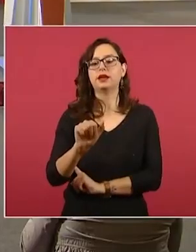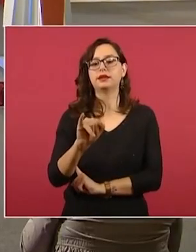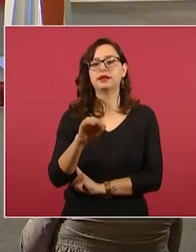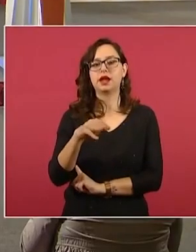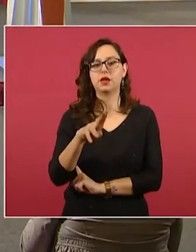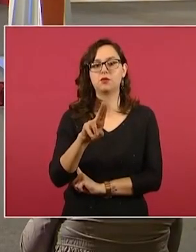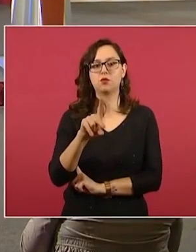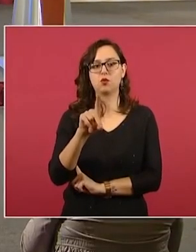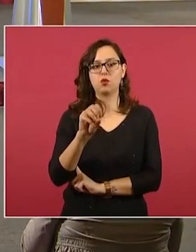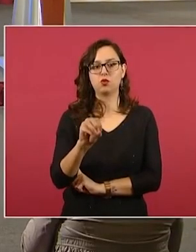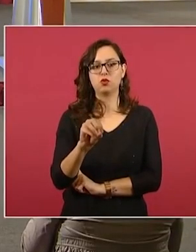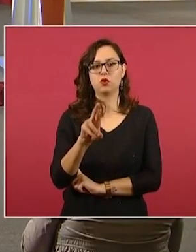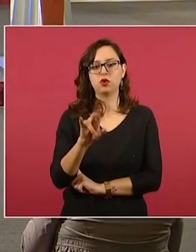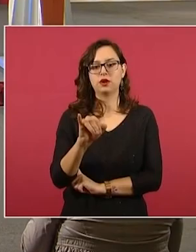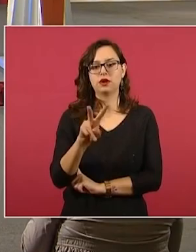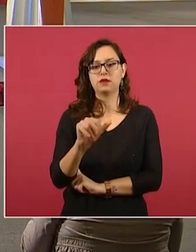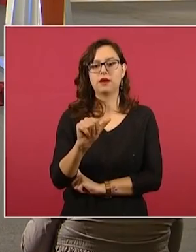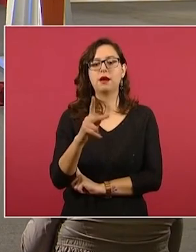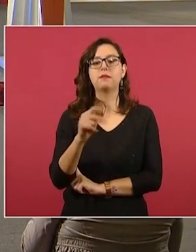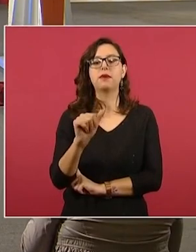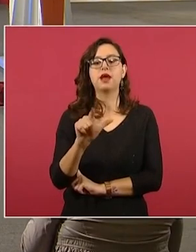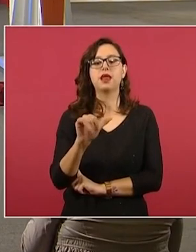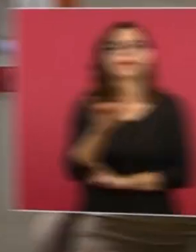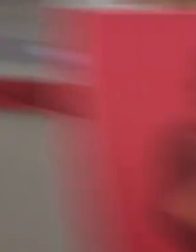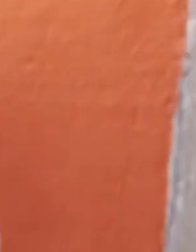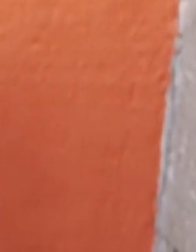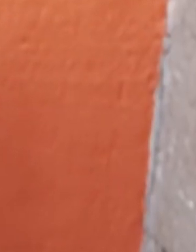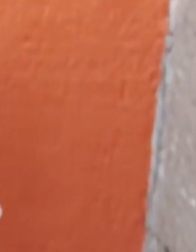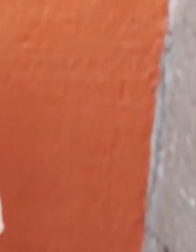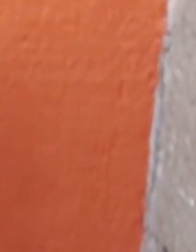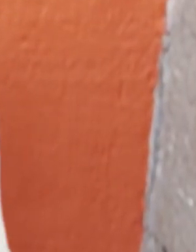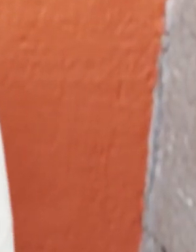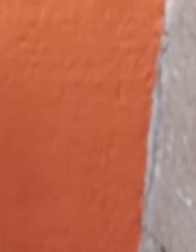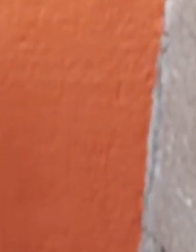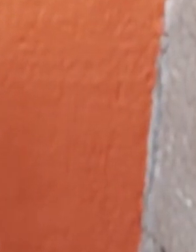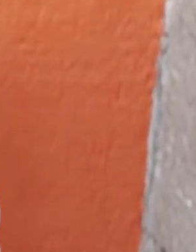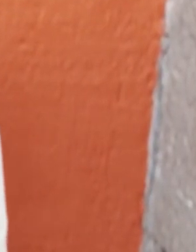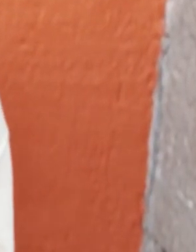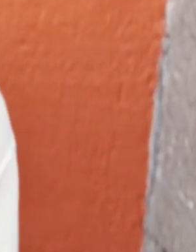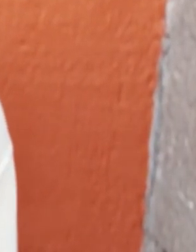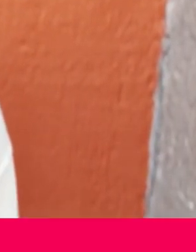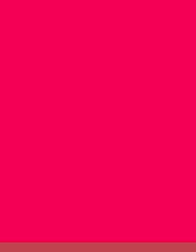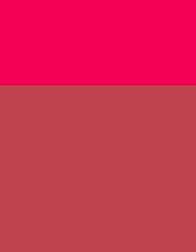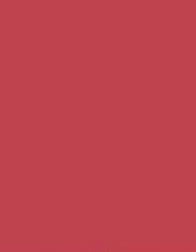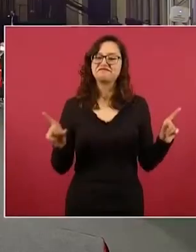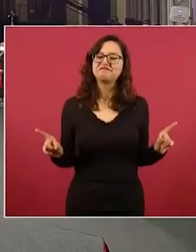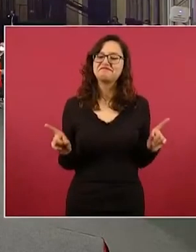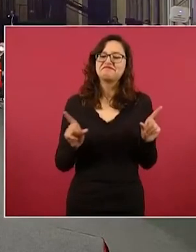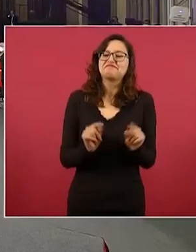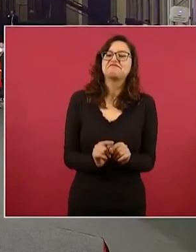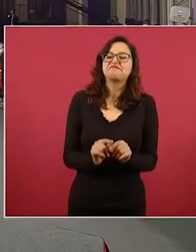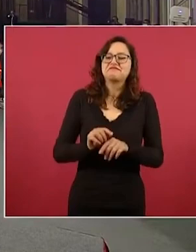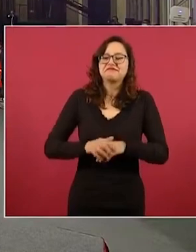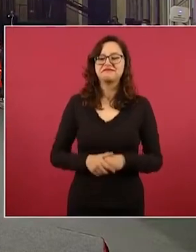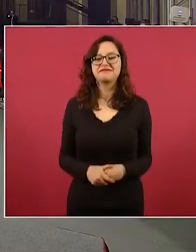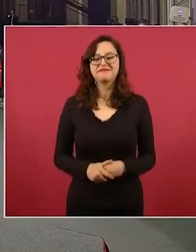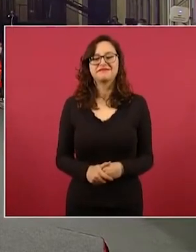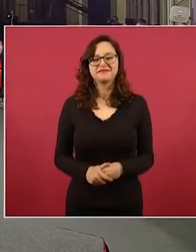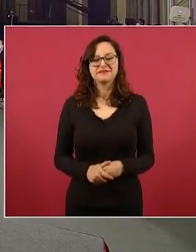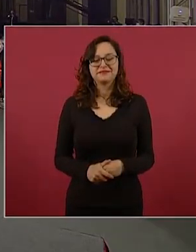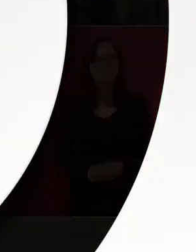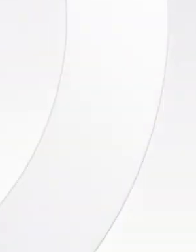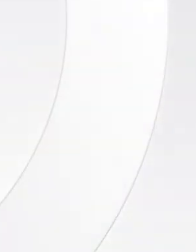Palacio, que se ha ganado a pulso un lugar en esta sección. Solo por Regeneración MX. ¿Pues cuánto, señor